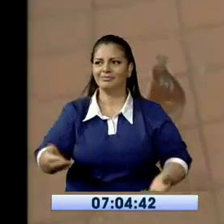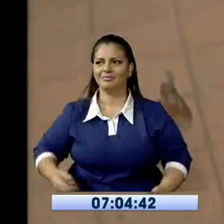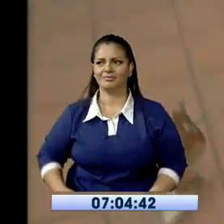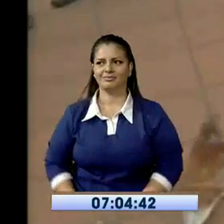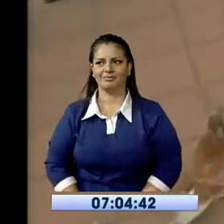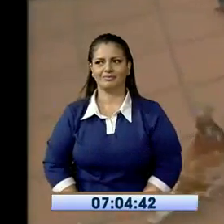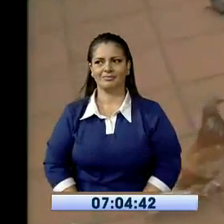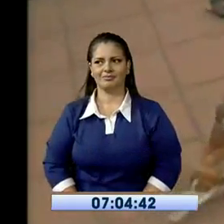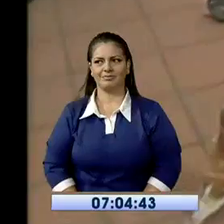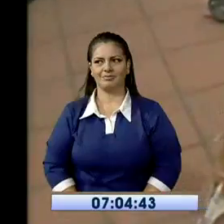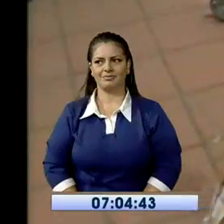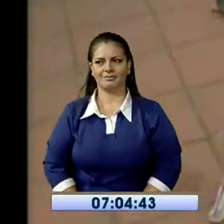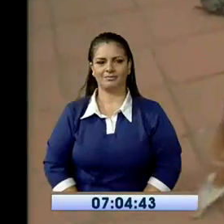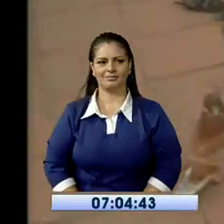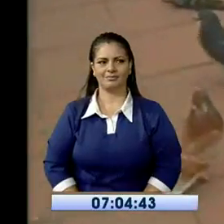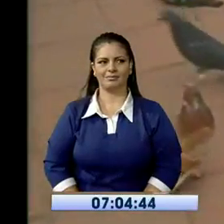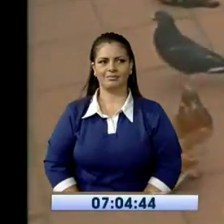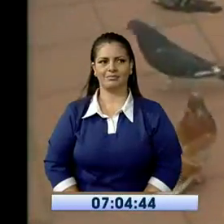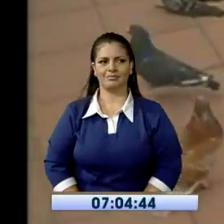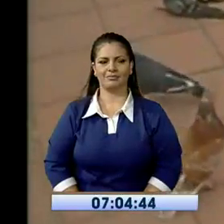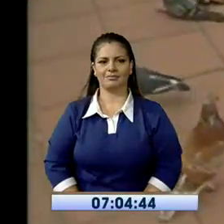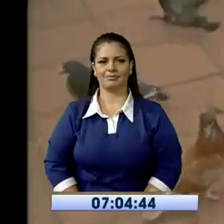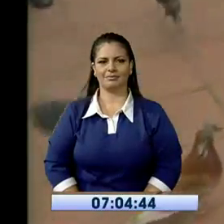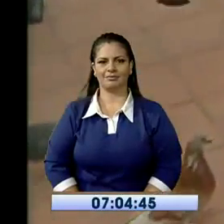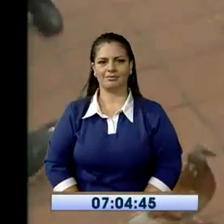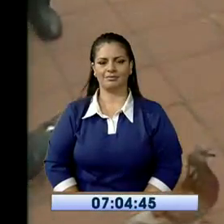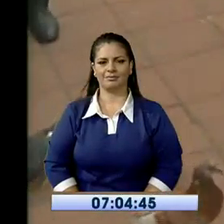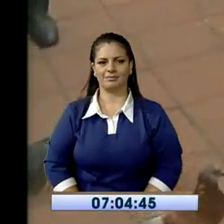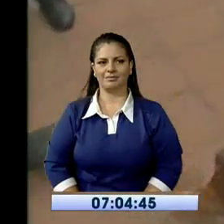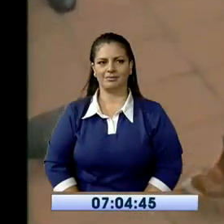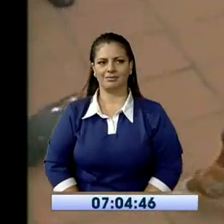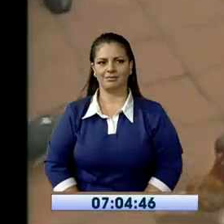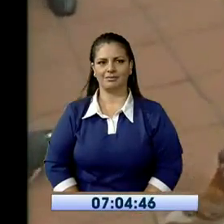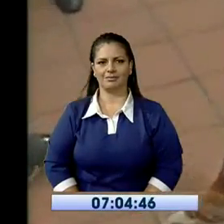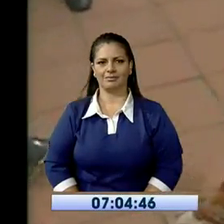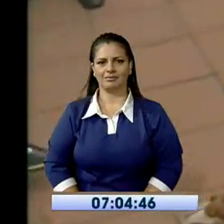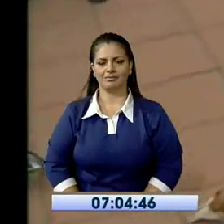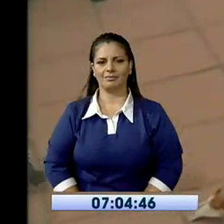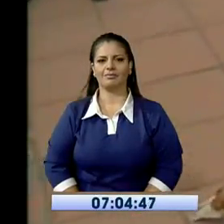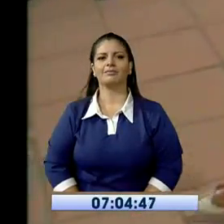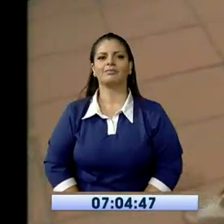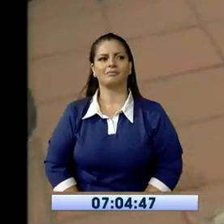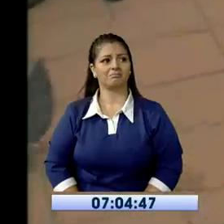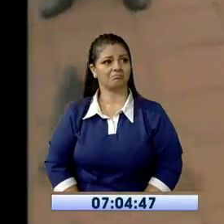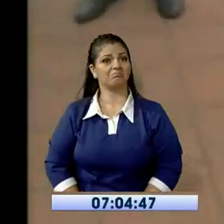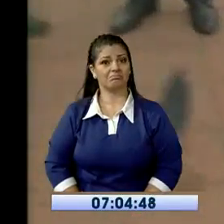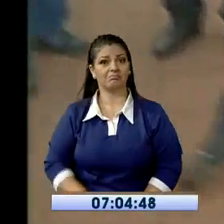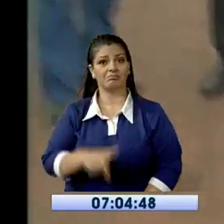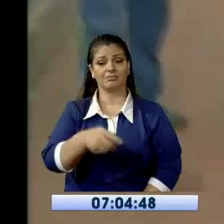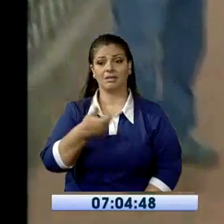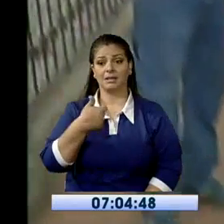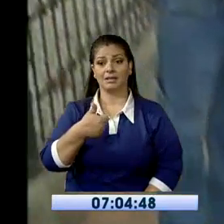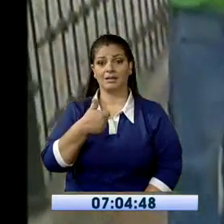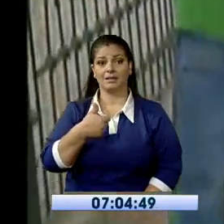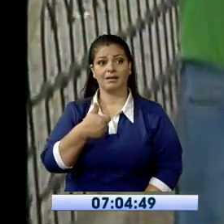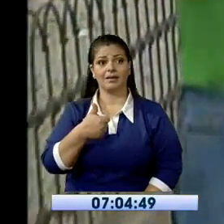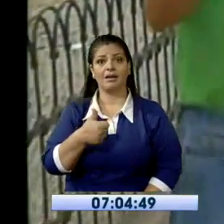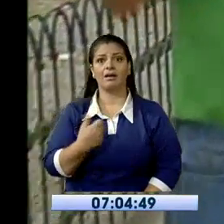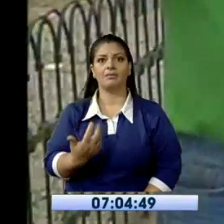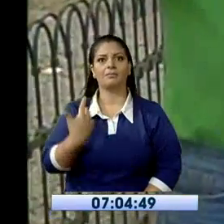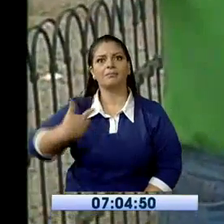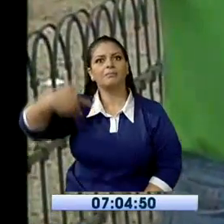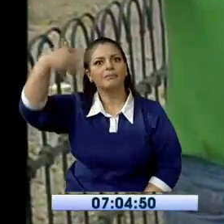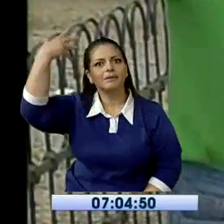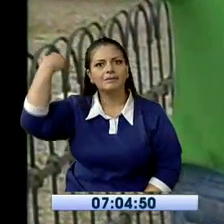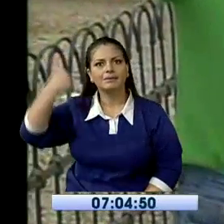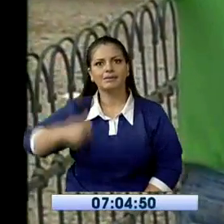no vemos aquello. ¿A qué se debe? Por lo que ya ahora la gente está más ordenada. Más antes no hacían columnas, sino que se metían. Ahora